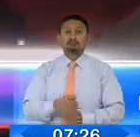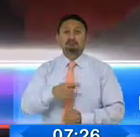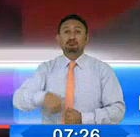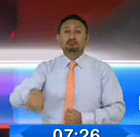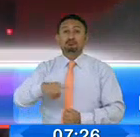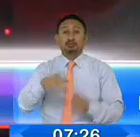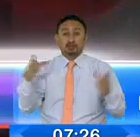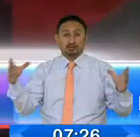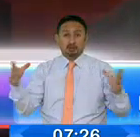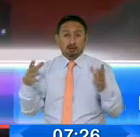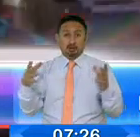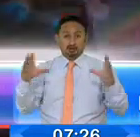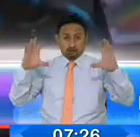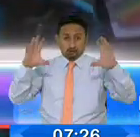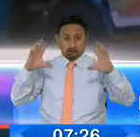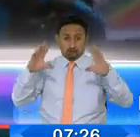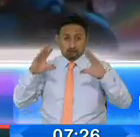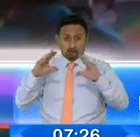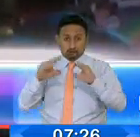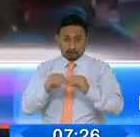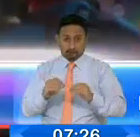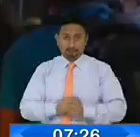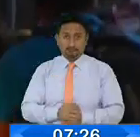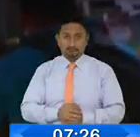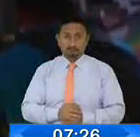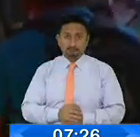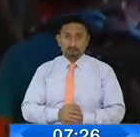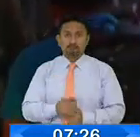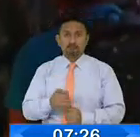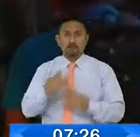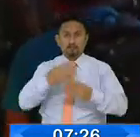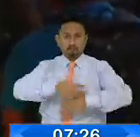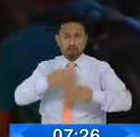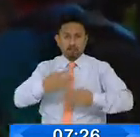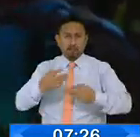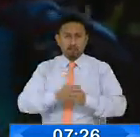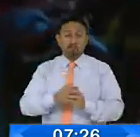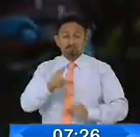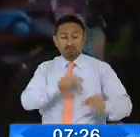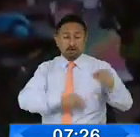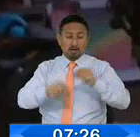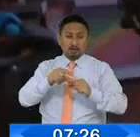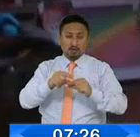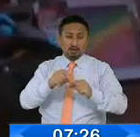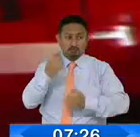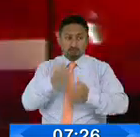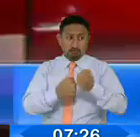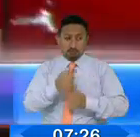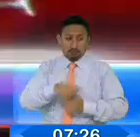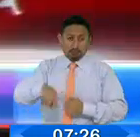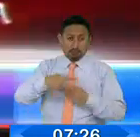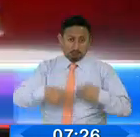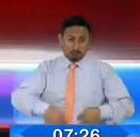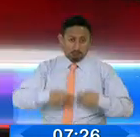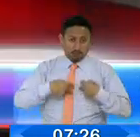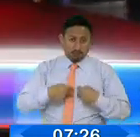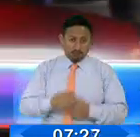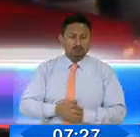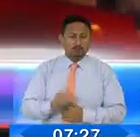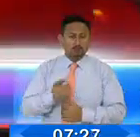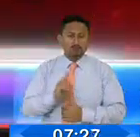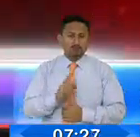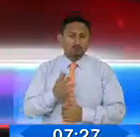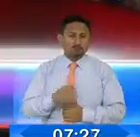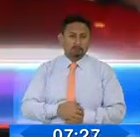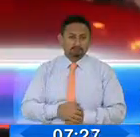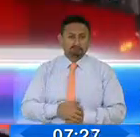estamos procediendo a apagarlo. Indicó que tampoco había materiales como químicos que podrían haber puesto en peligro la vida de personas cercanas